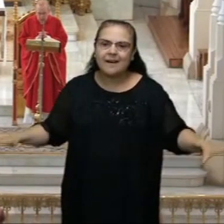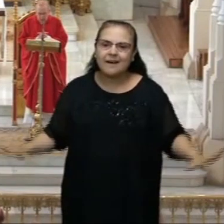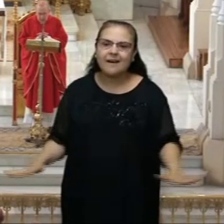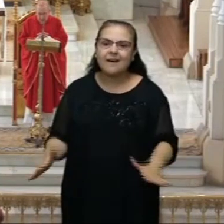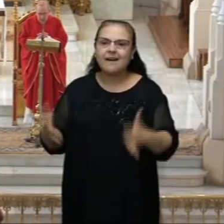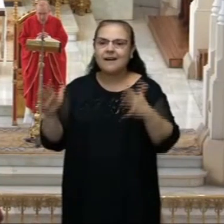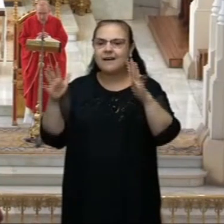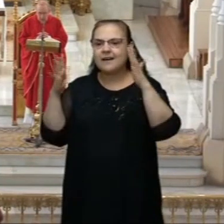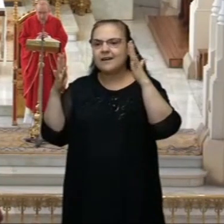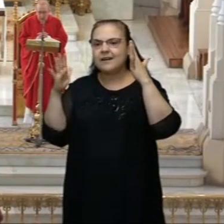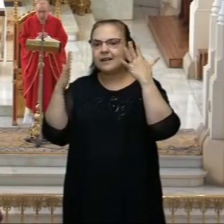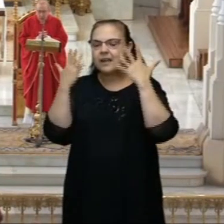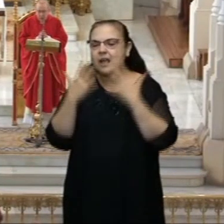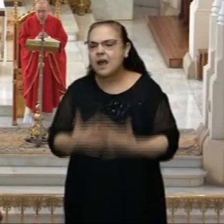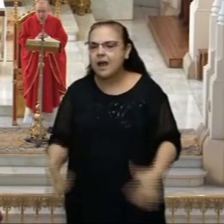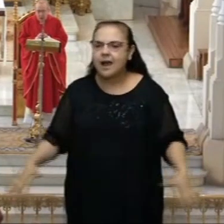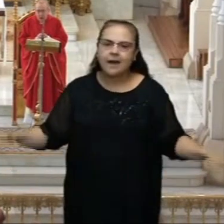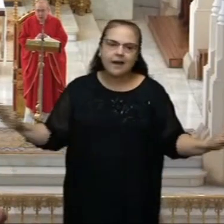aleluya,